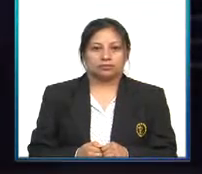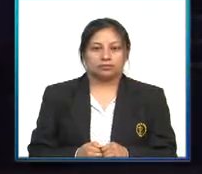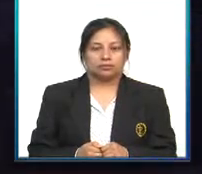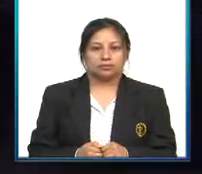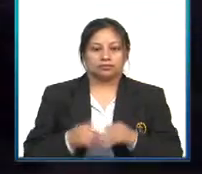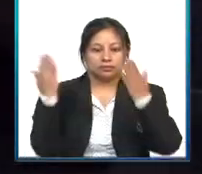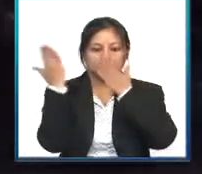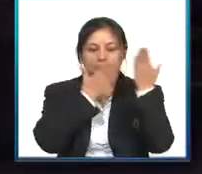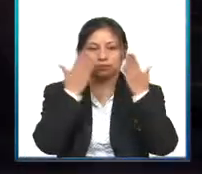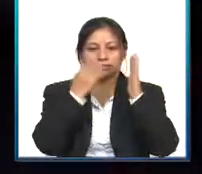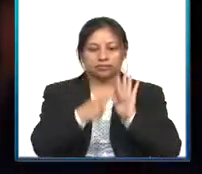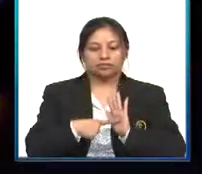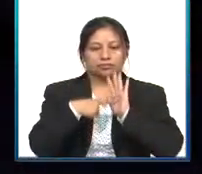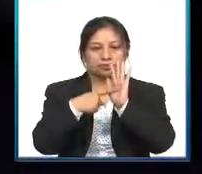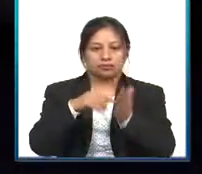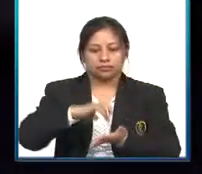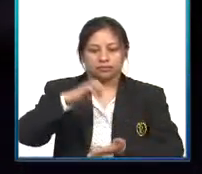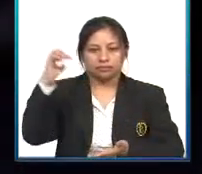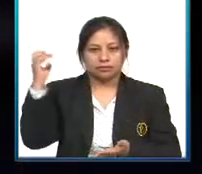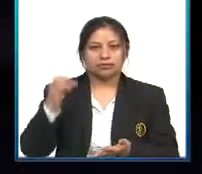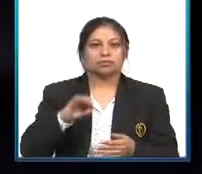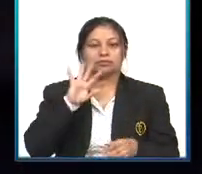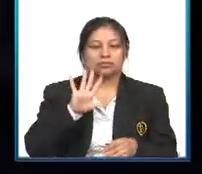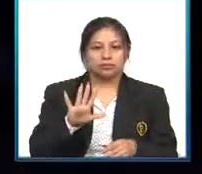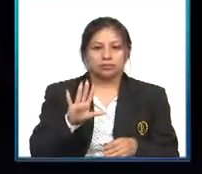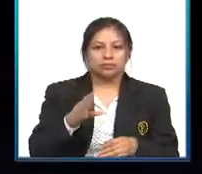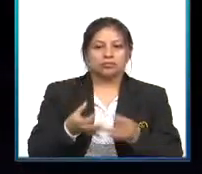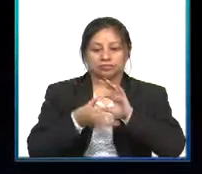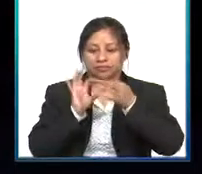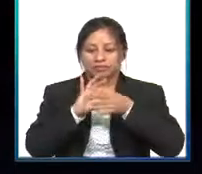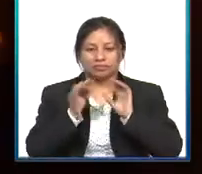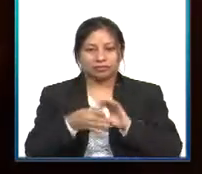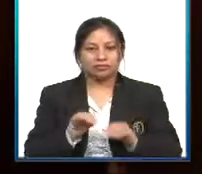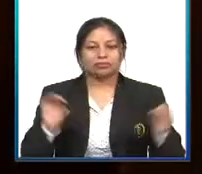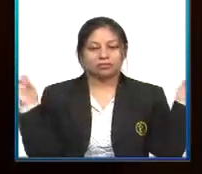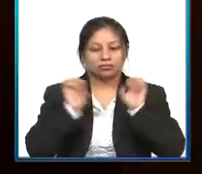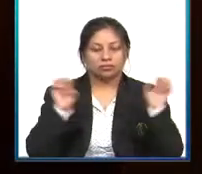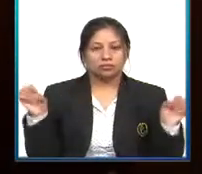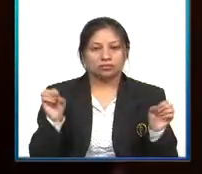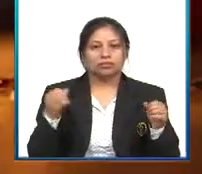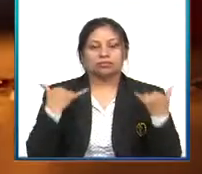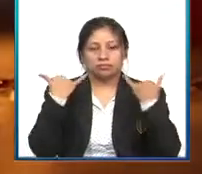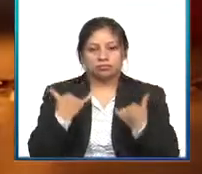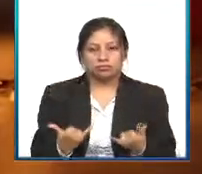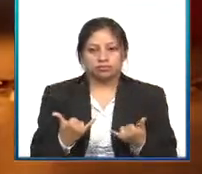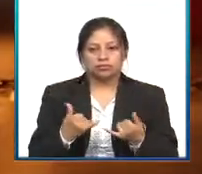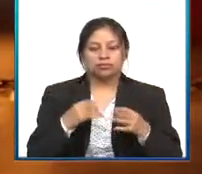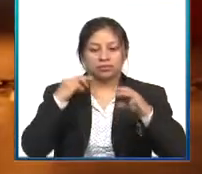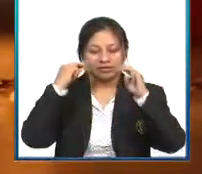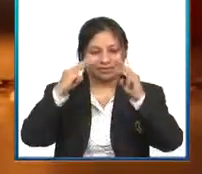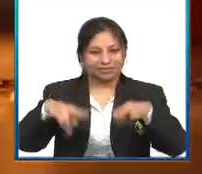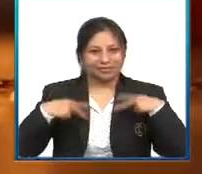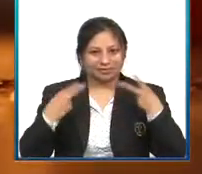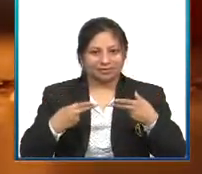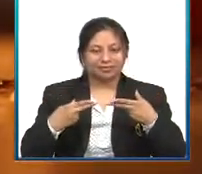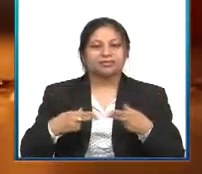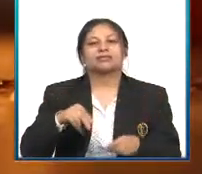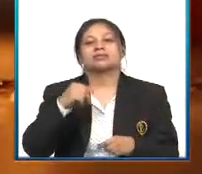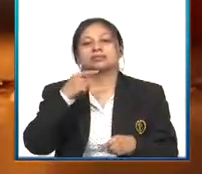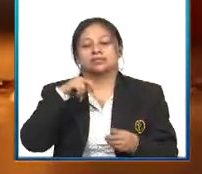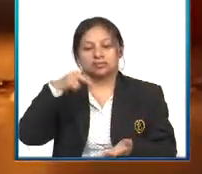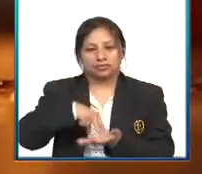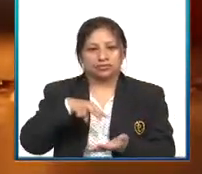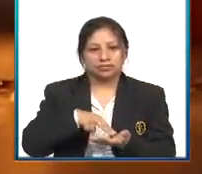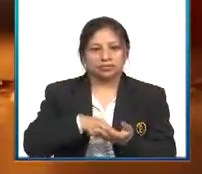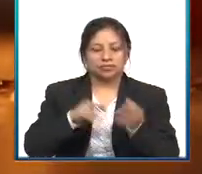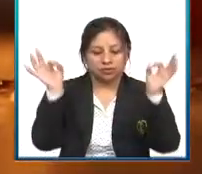Los estudiantes que representaron al país en la quinta Olimpiada Centroamericana y del Caribe de Física, que se llevó a cabo de manera virtual del 21 al 22 de noviembre de este